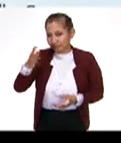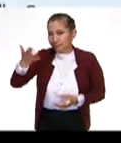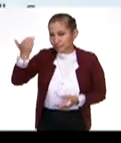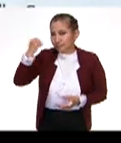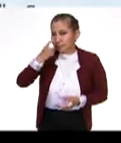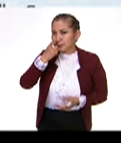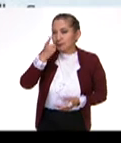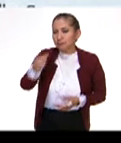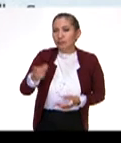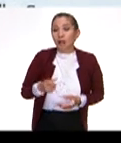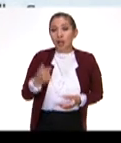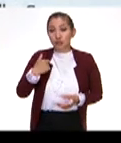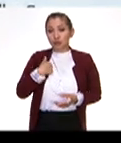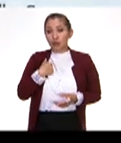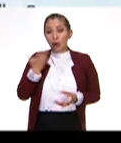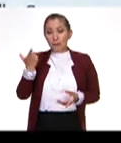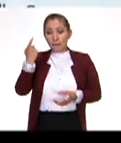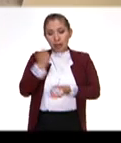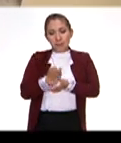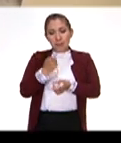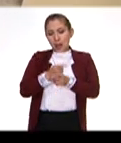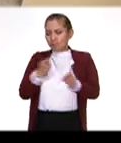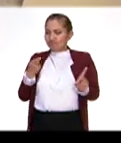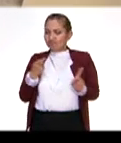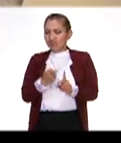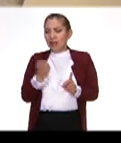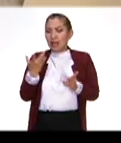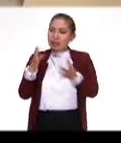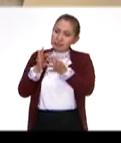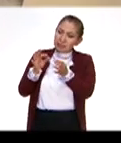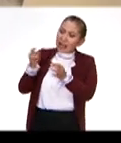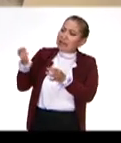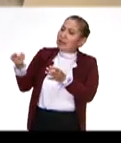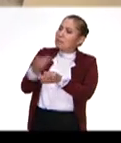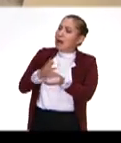decía hace rato, ¿no? Yo tenía la premisa fundamental de contar